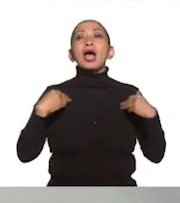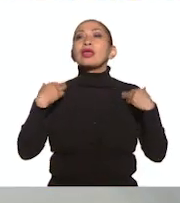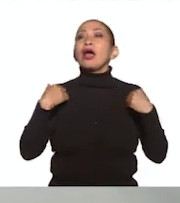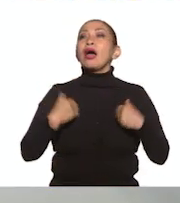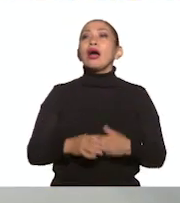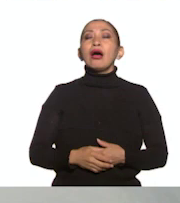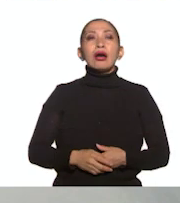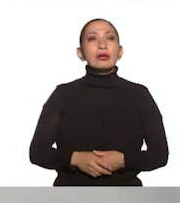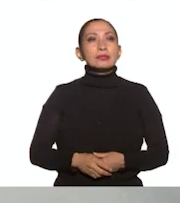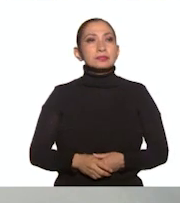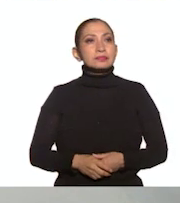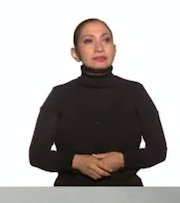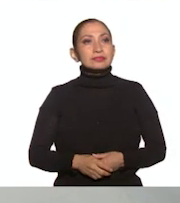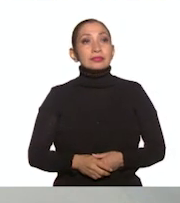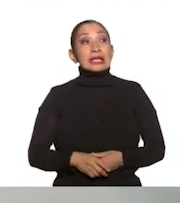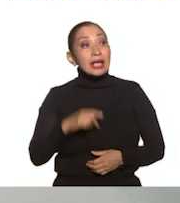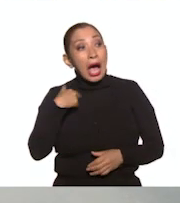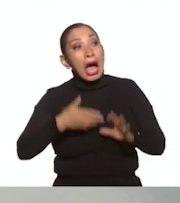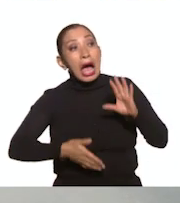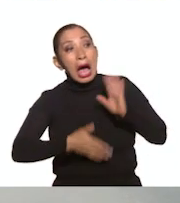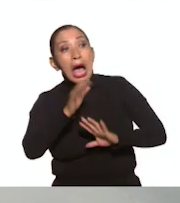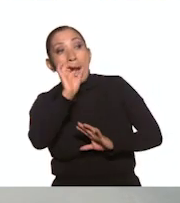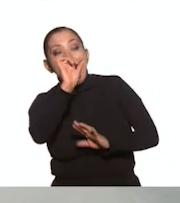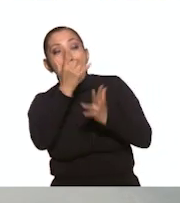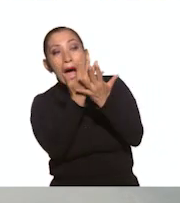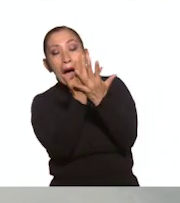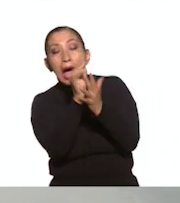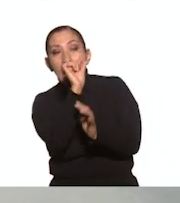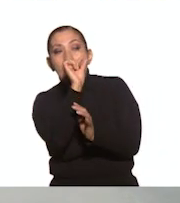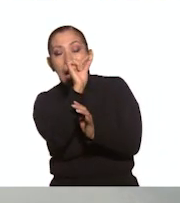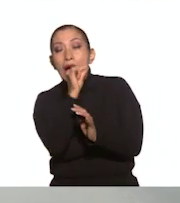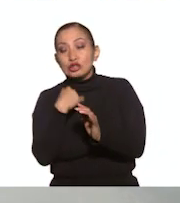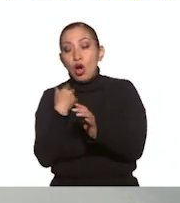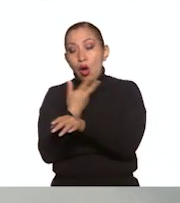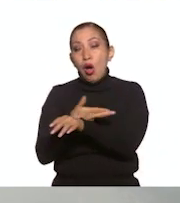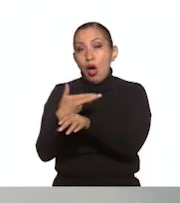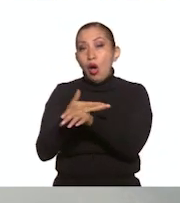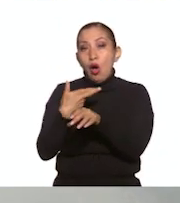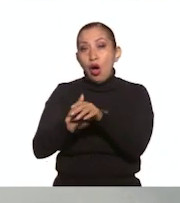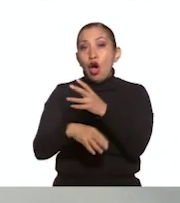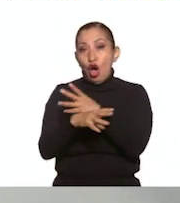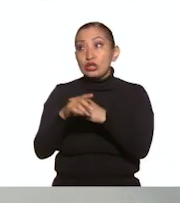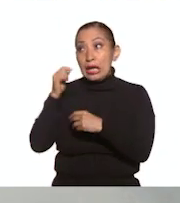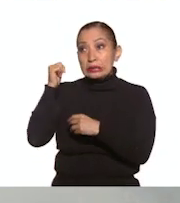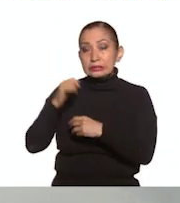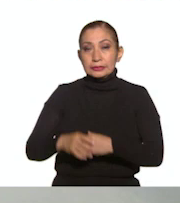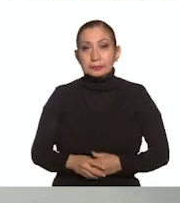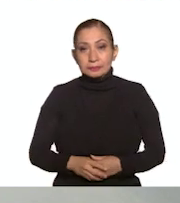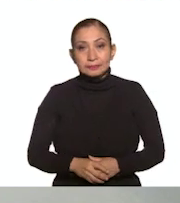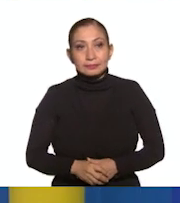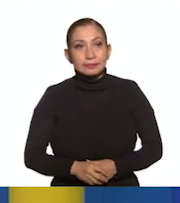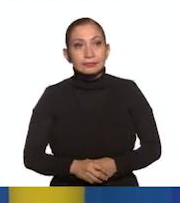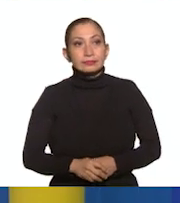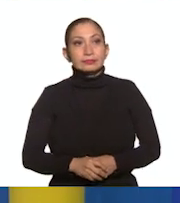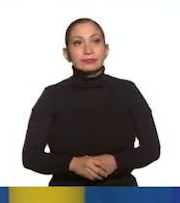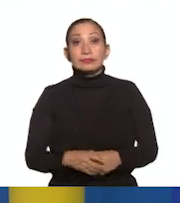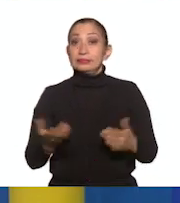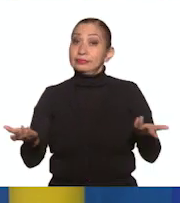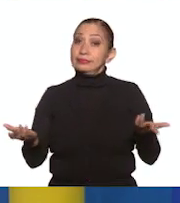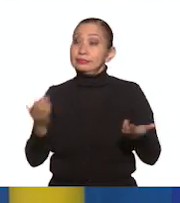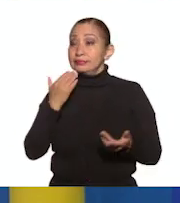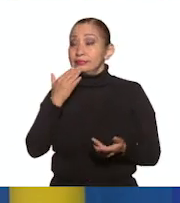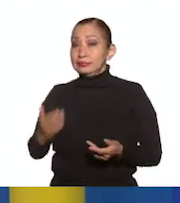estás? ¡Ahí voy! Denme unos segundos, estoy arreglando unas cosas de producción.